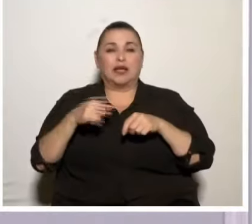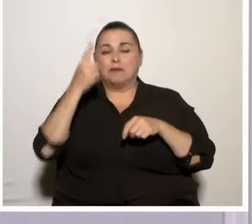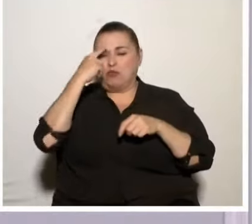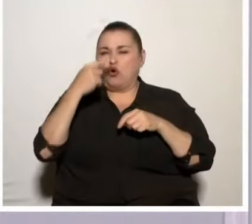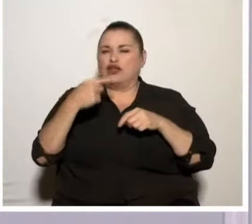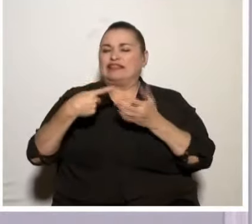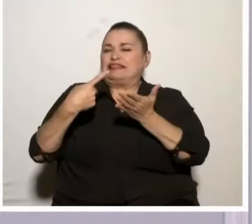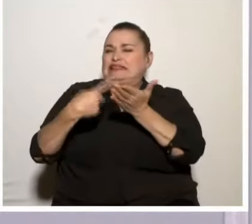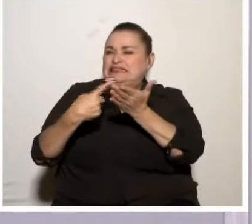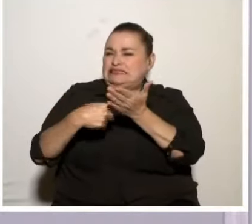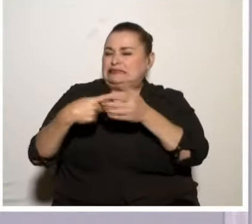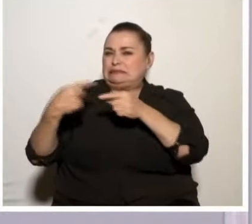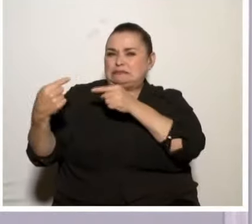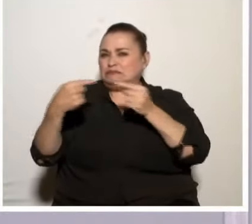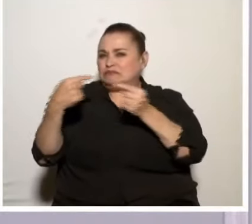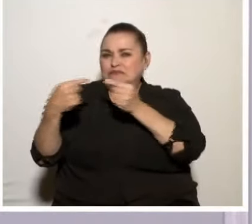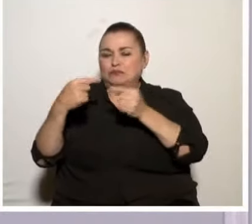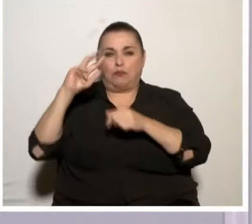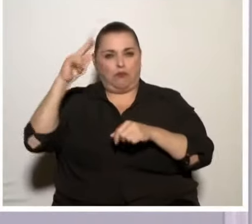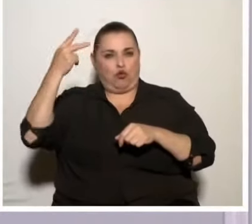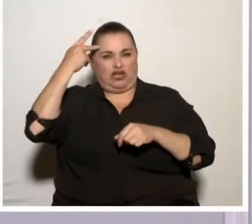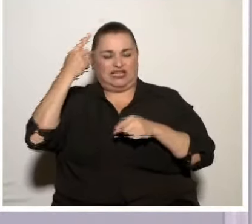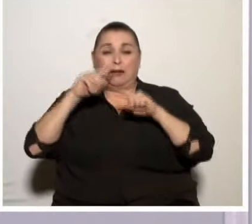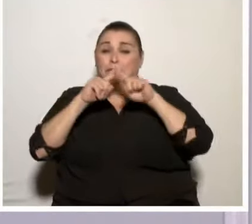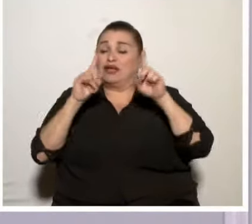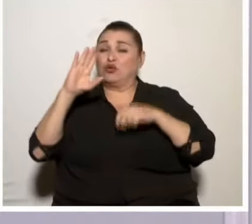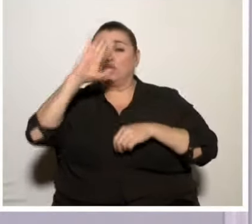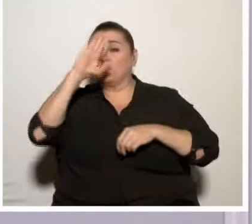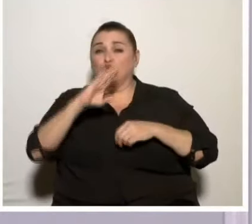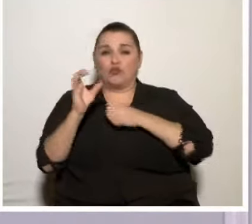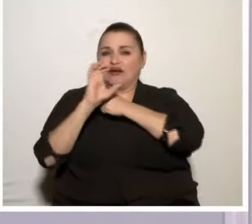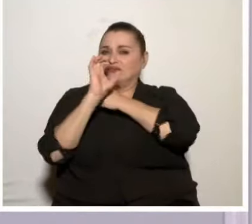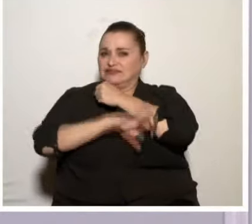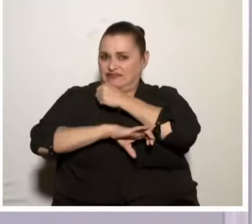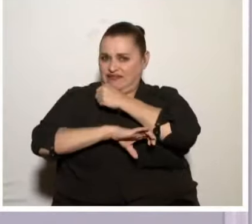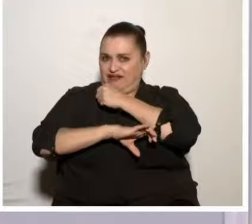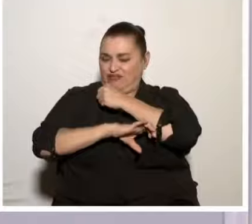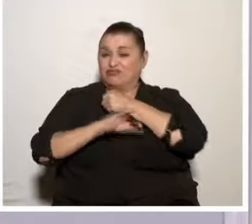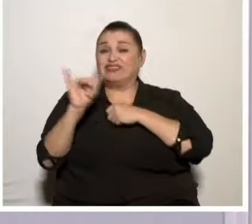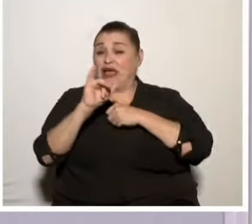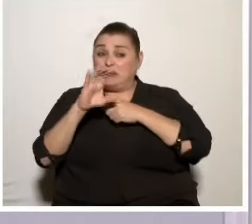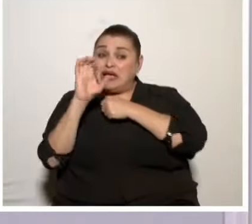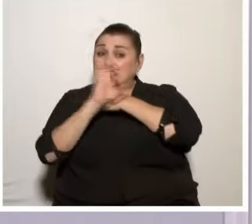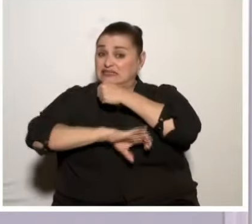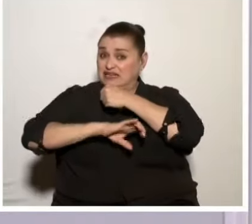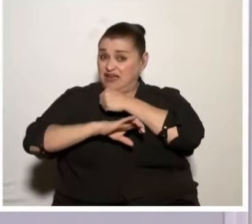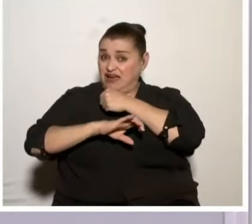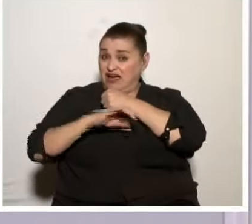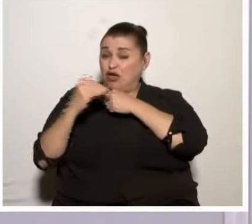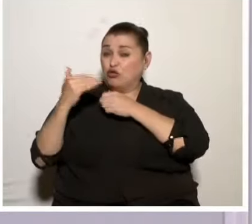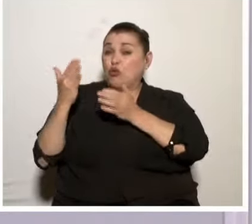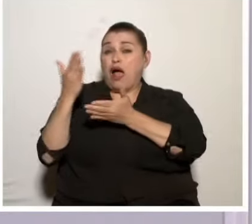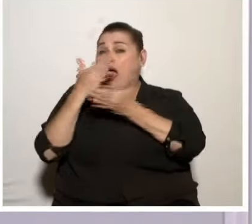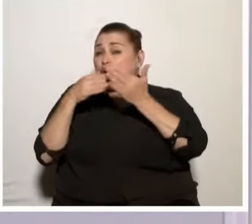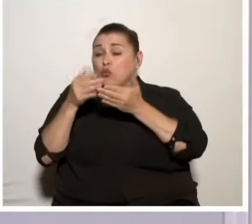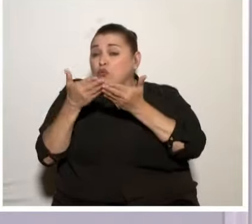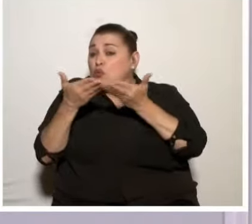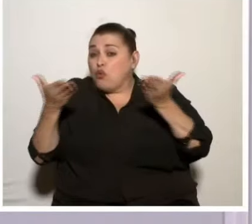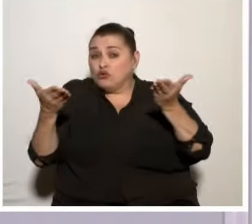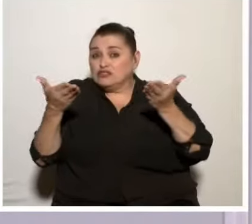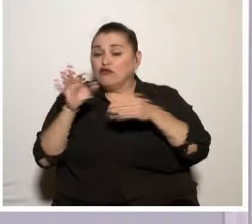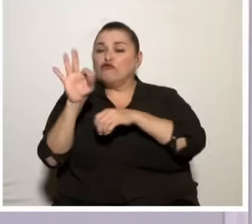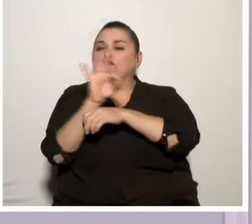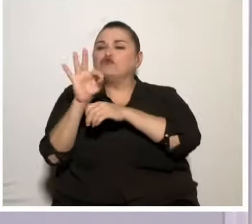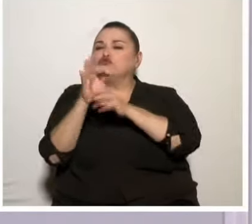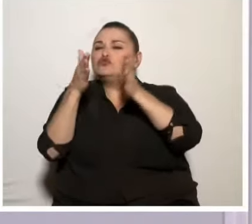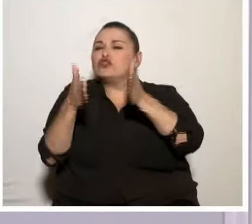disputa política, pero no ha sido condenado nunca. Incluso cuando se le ha condenado en alguna cosa han sido a